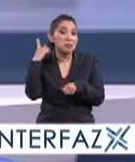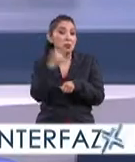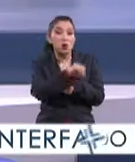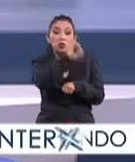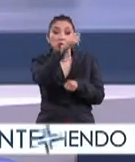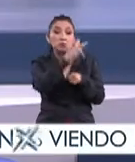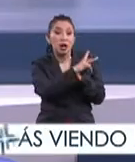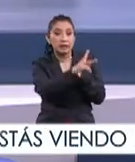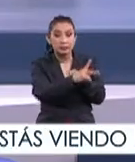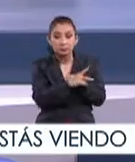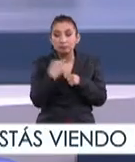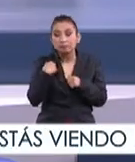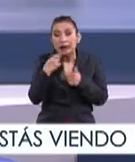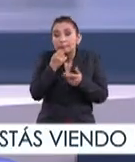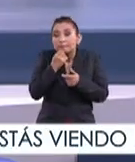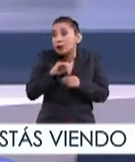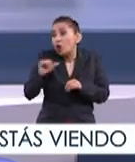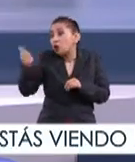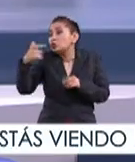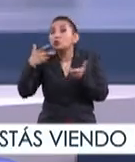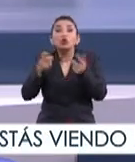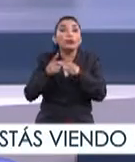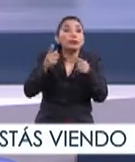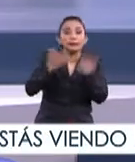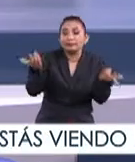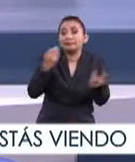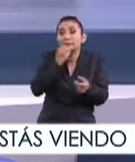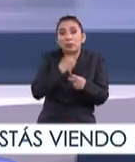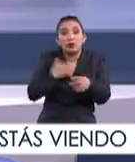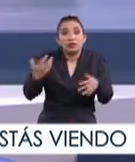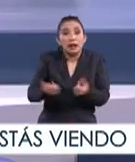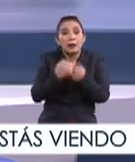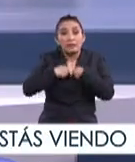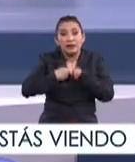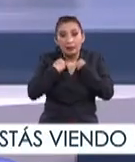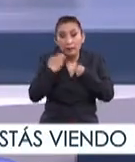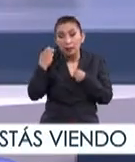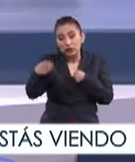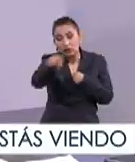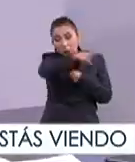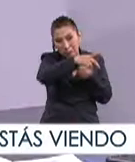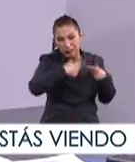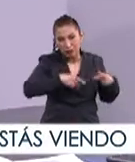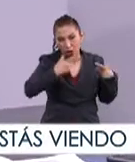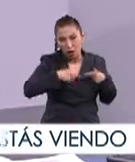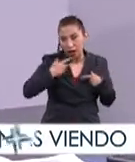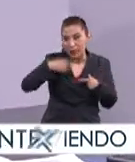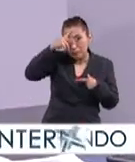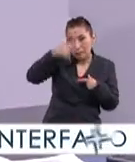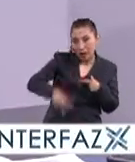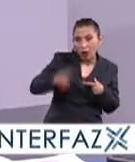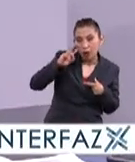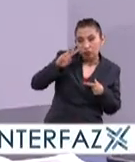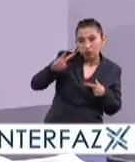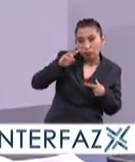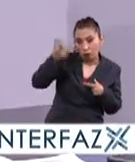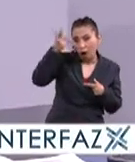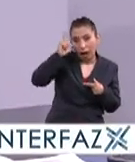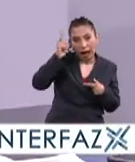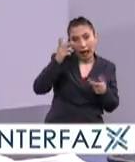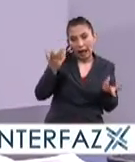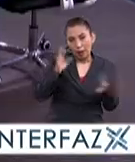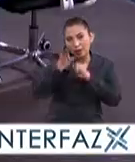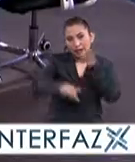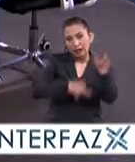era la única opción para salvar su vida. Eso es muy importante que la sociedad sí en México, ojalá esperemos que en